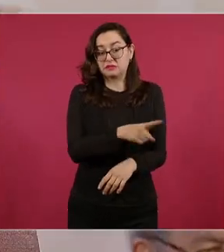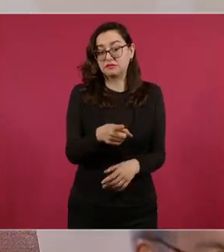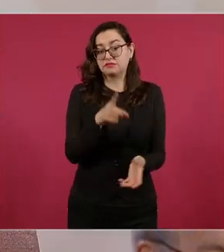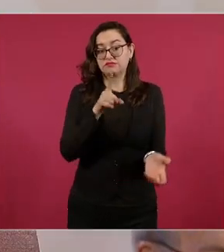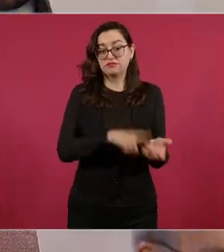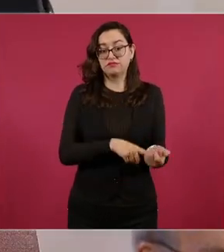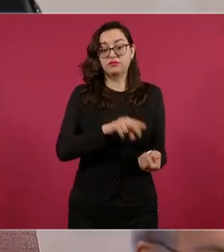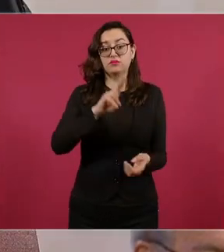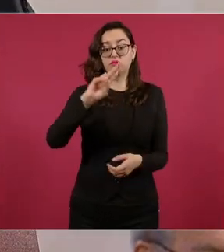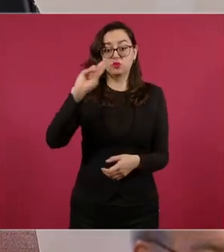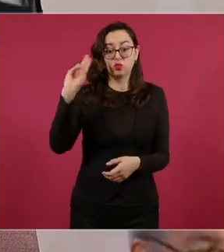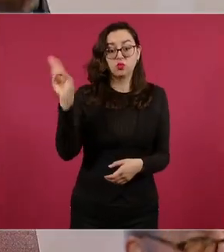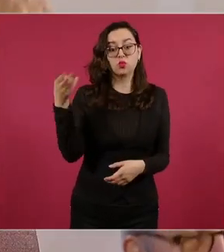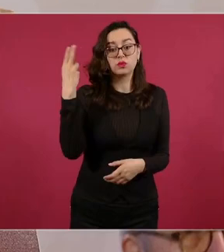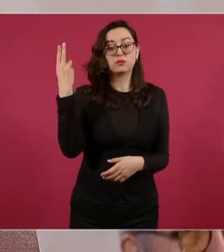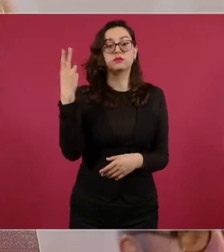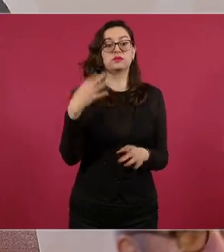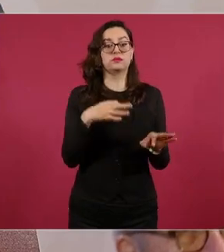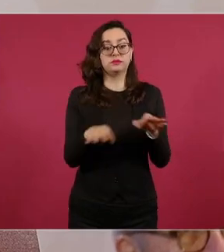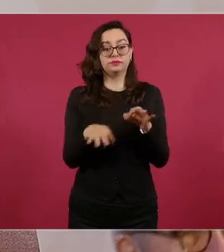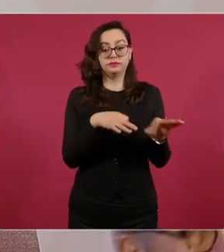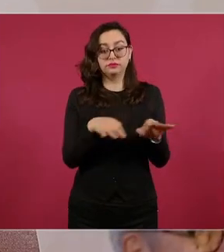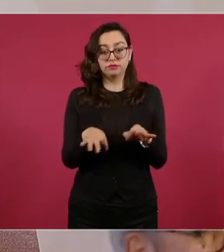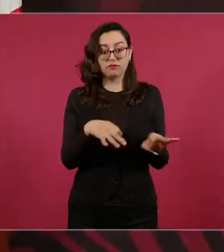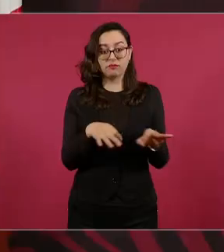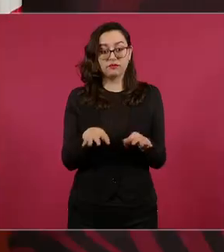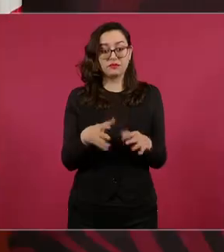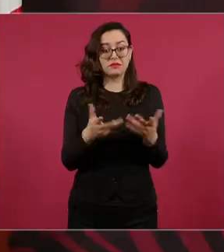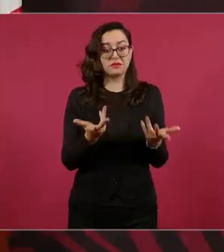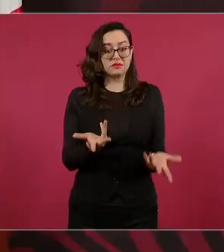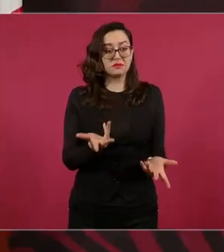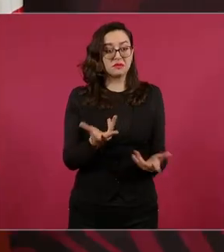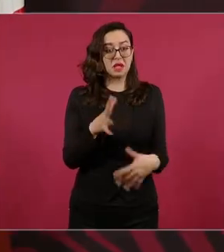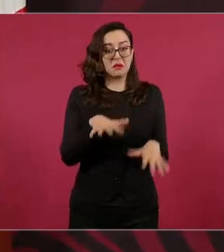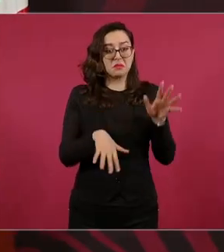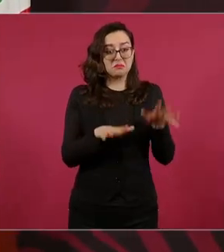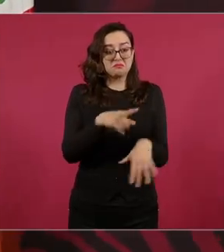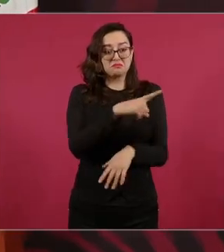a veces ni llegan a dar clases,